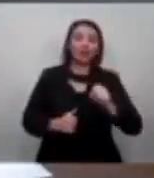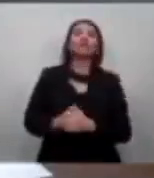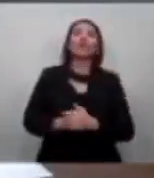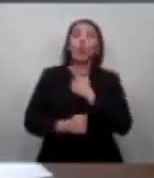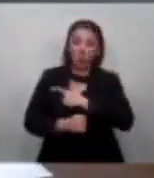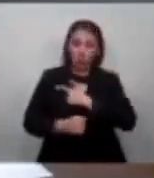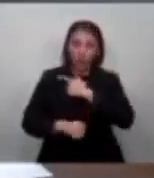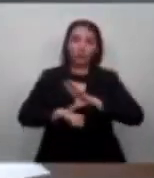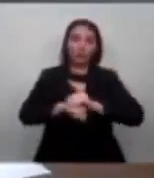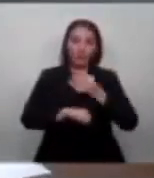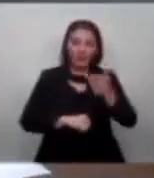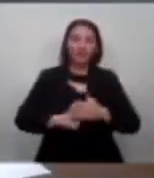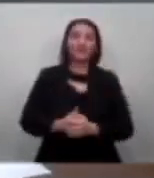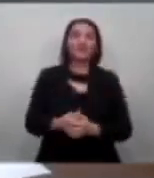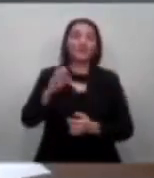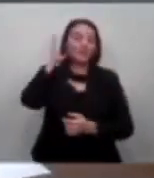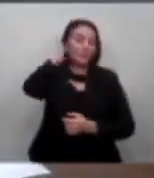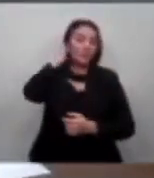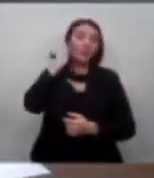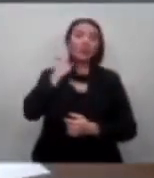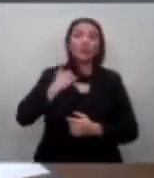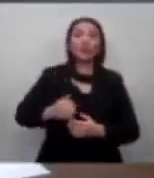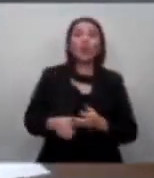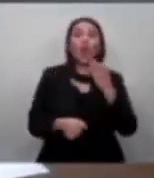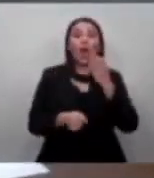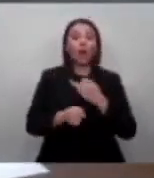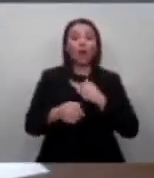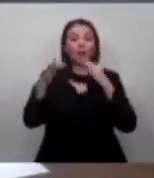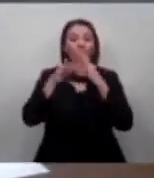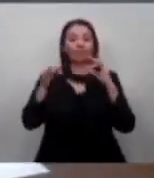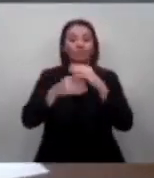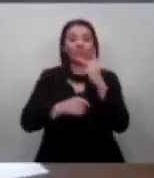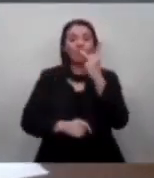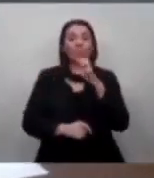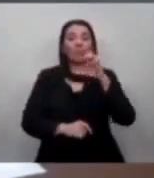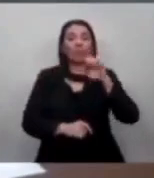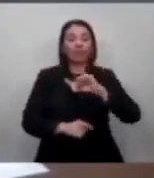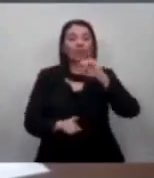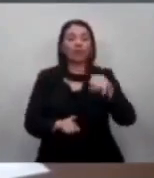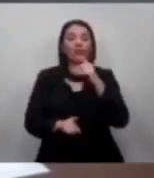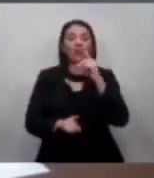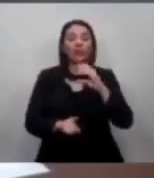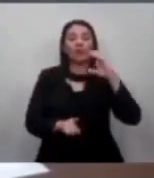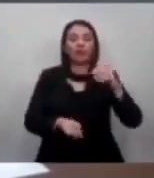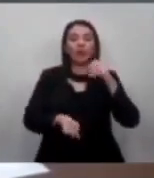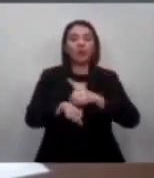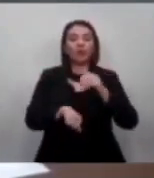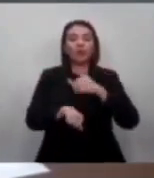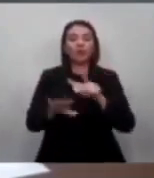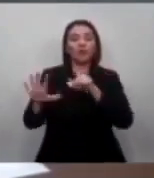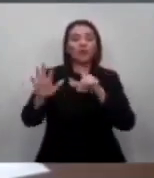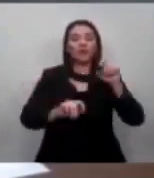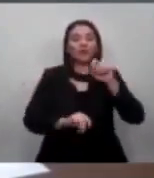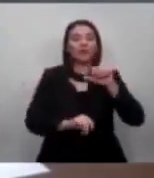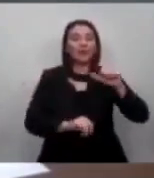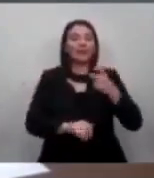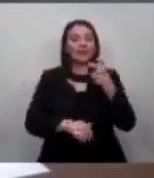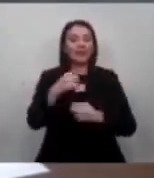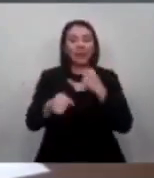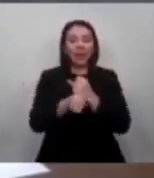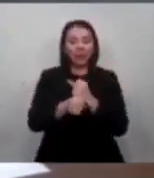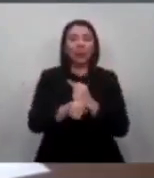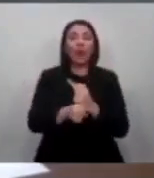Prisión, magistrada, magistrados. Doy cuenta con el proyecto de sentencia del juicio de la ciudadanía 726 de este